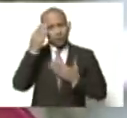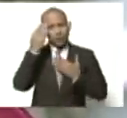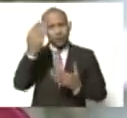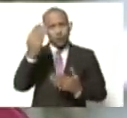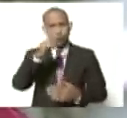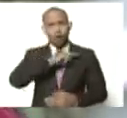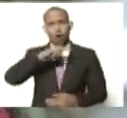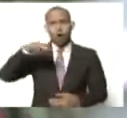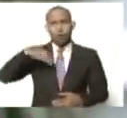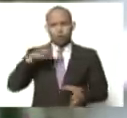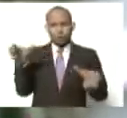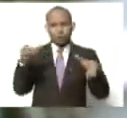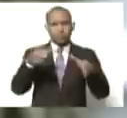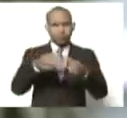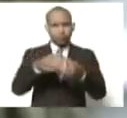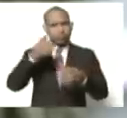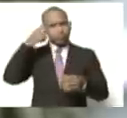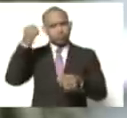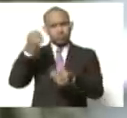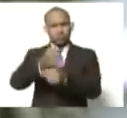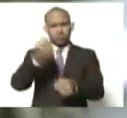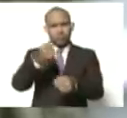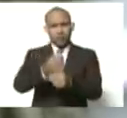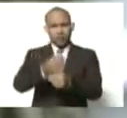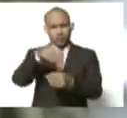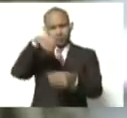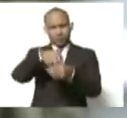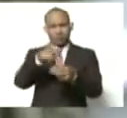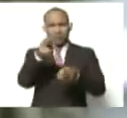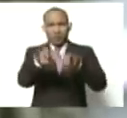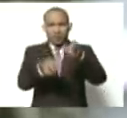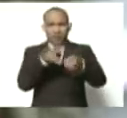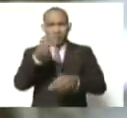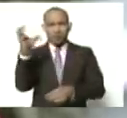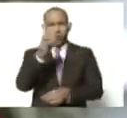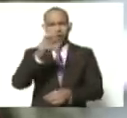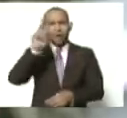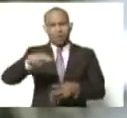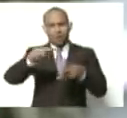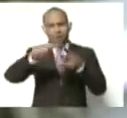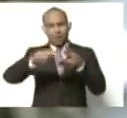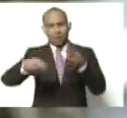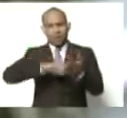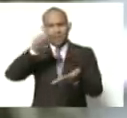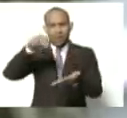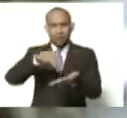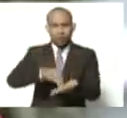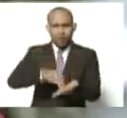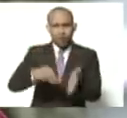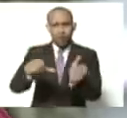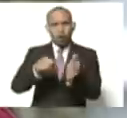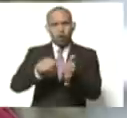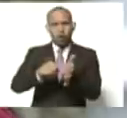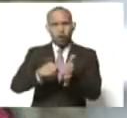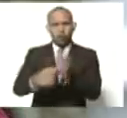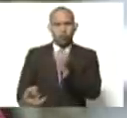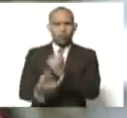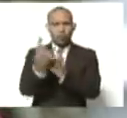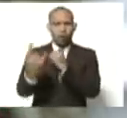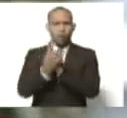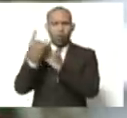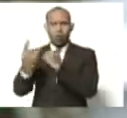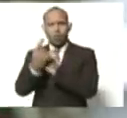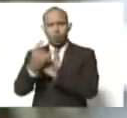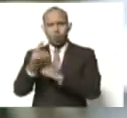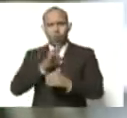obrera. Nuestra clase obrera del Metro de Caracas y a nivel nacional, donde ha sufrido estos embates de esta